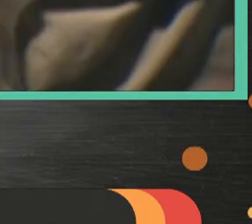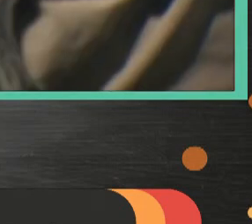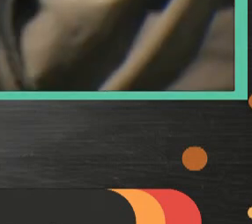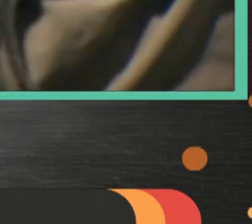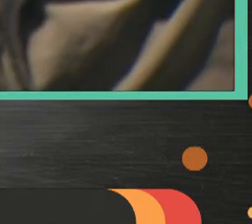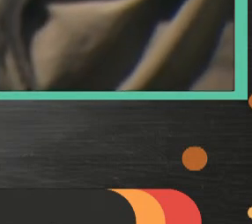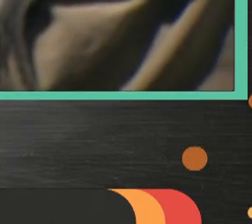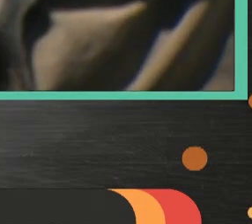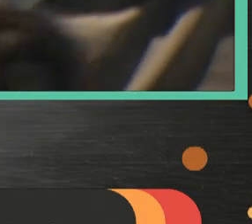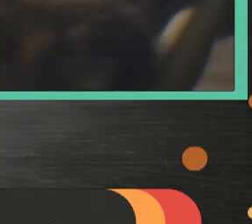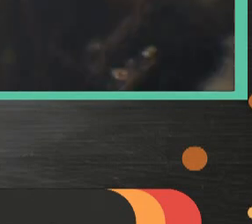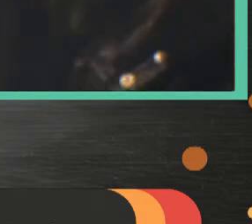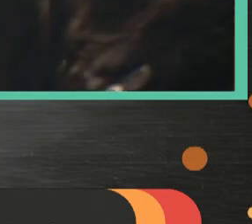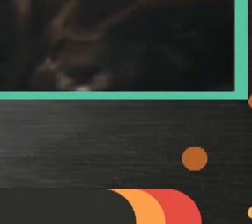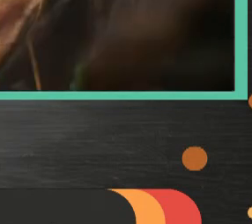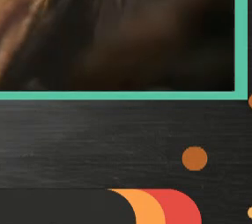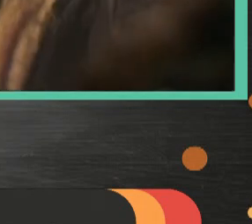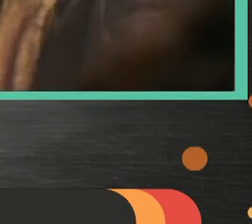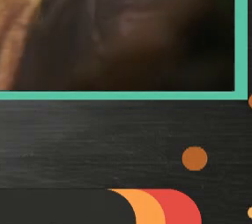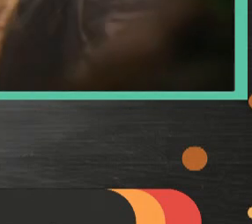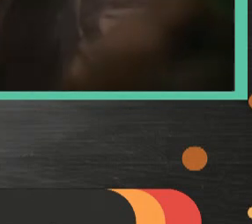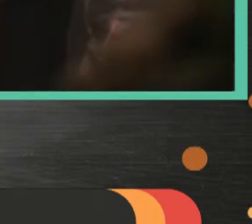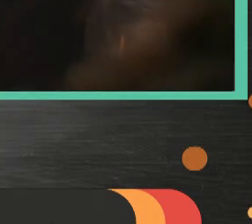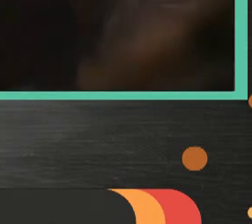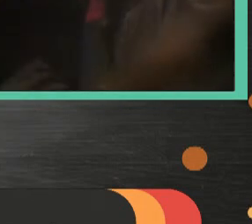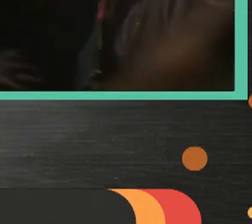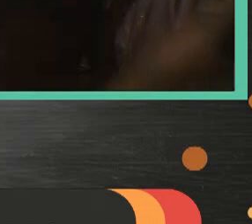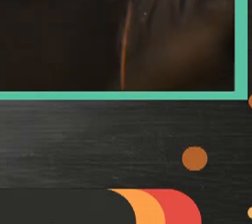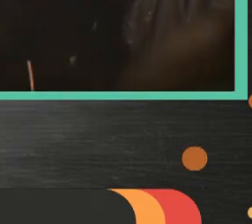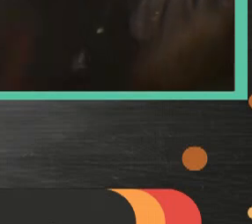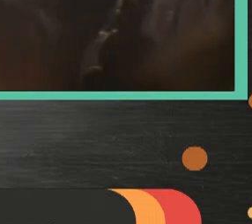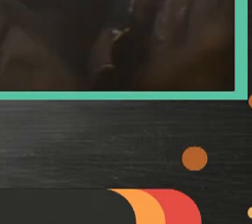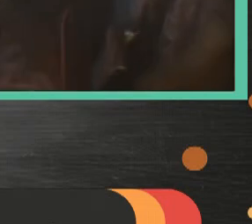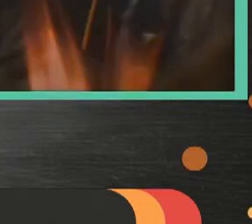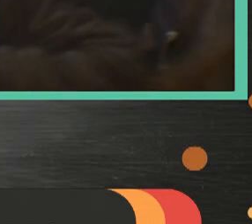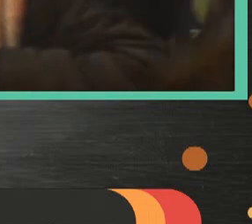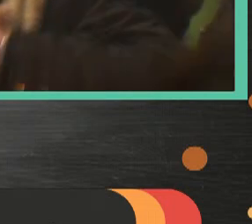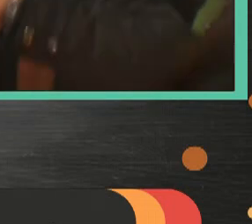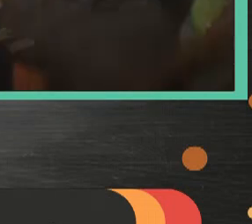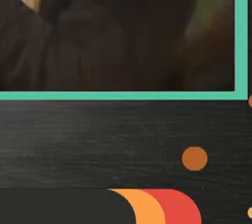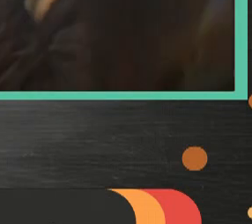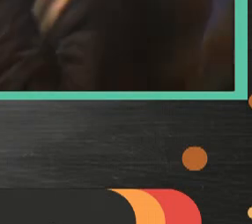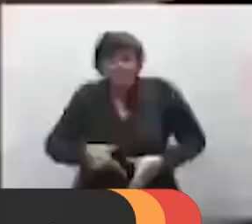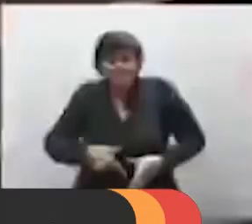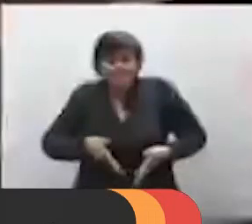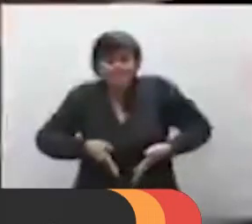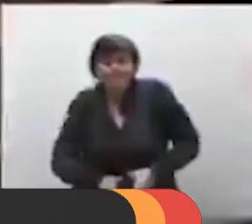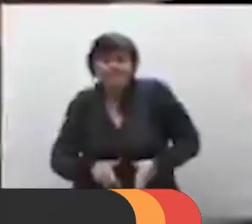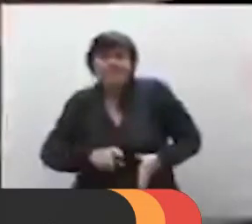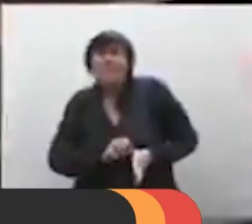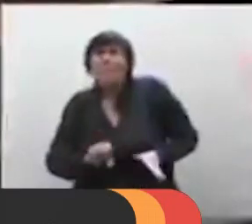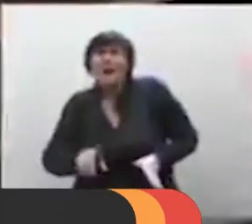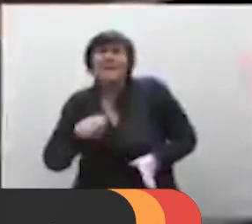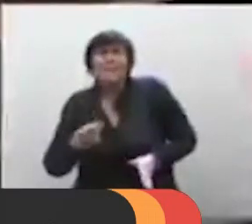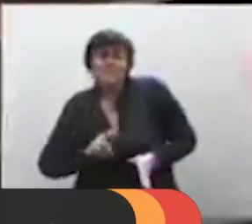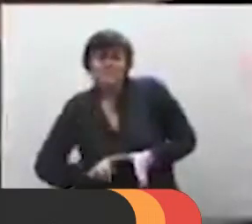terminar diciendo, si podemos compartir lo que dijo el senador, por si alguien se lo perdió, y ahí vos nos aportás tu análisis. Su